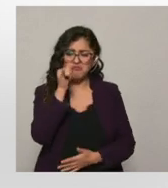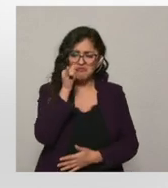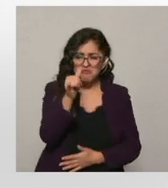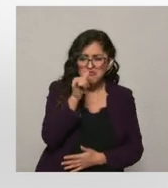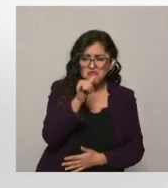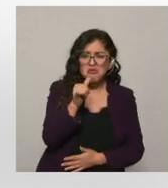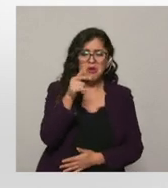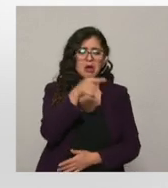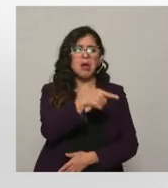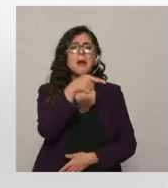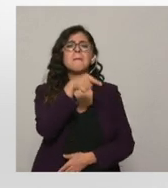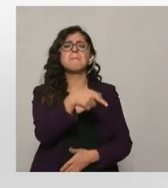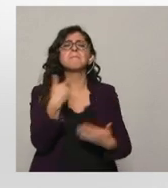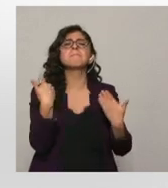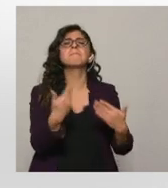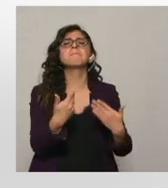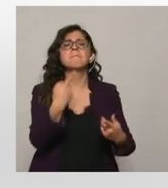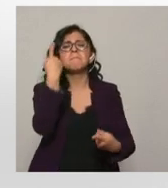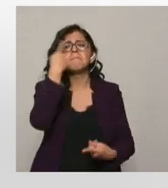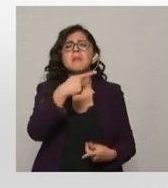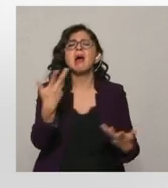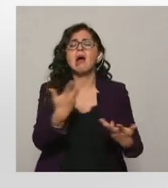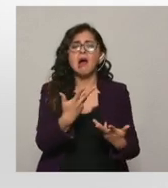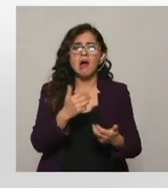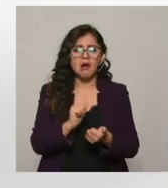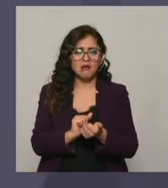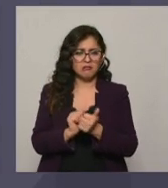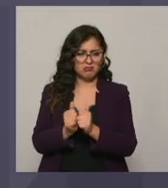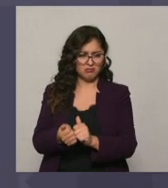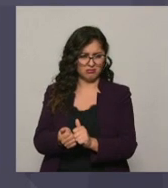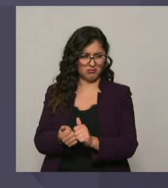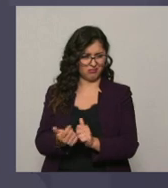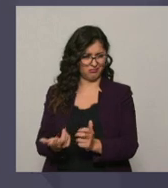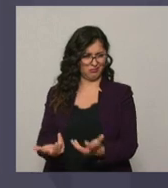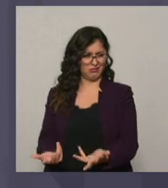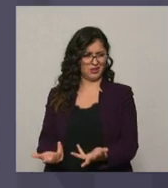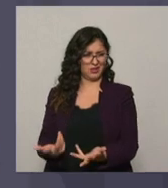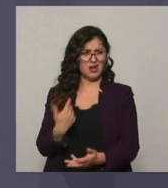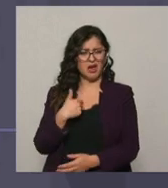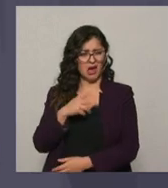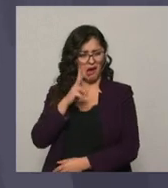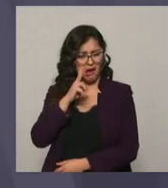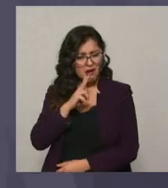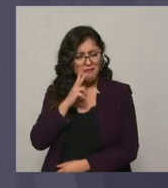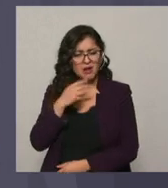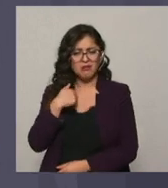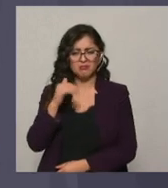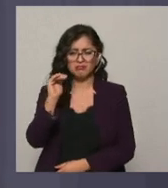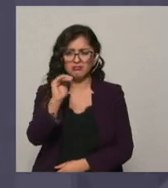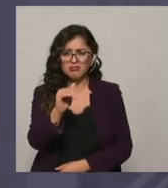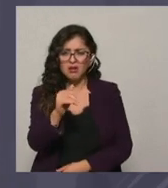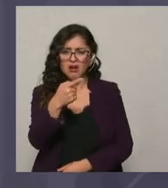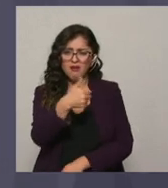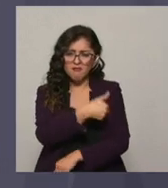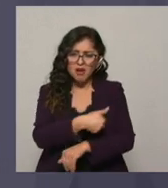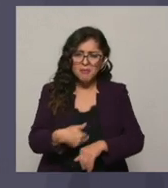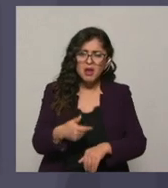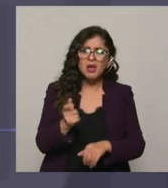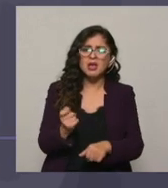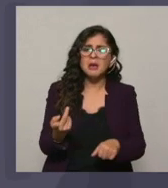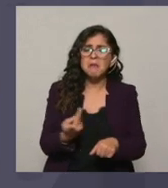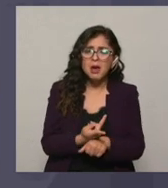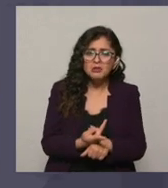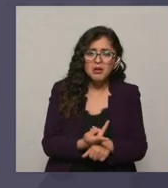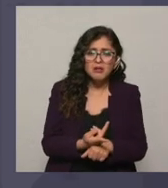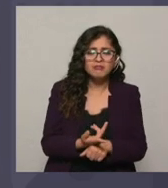violenta, etcétera. Y empiezo a buscar a la familia para darle voz justamente a esta familia. No se logra,